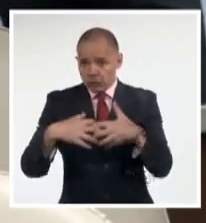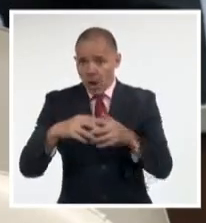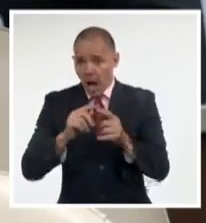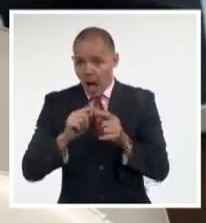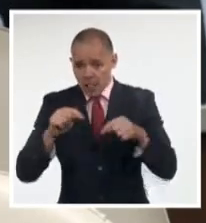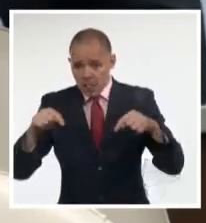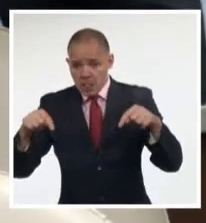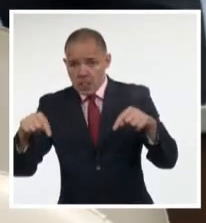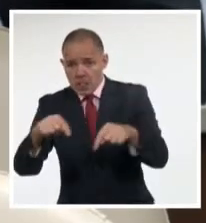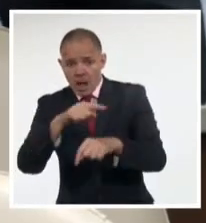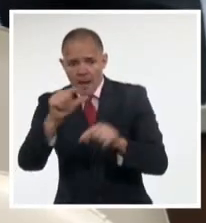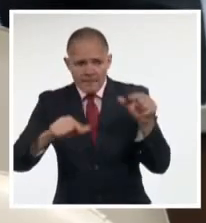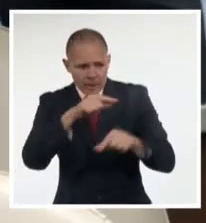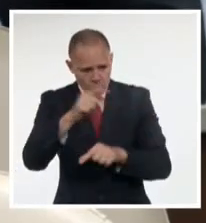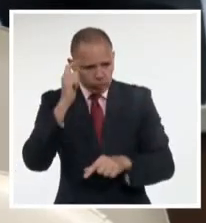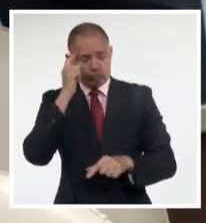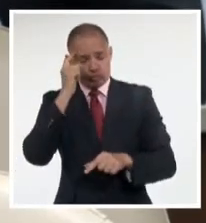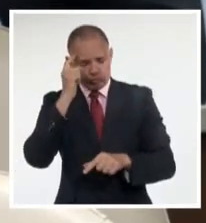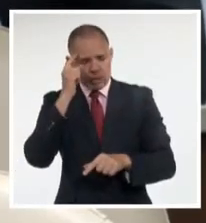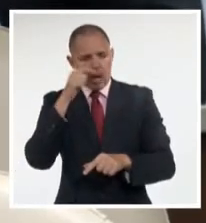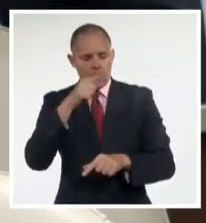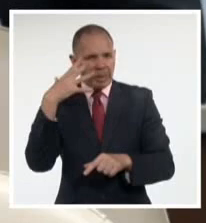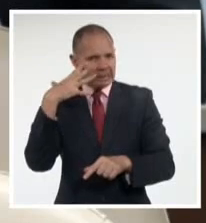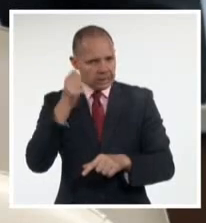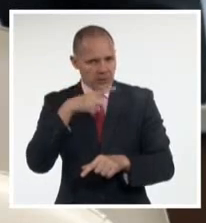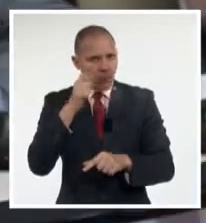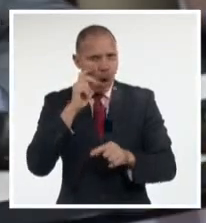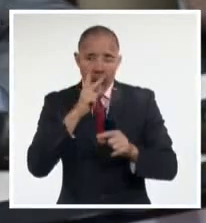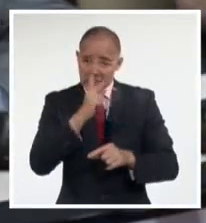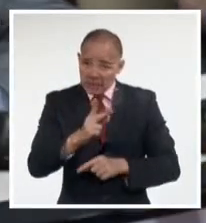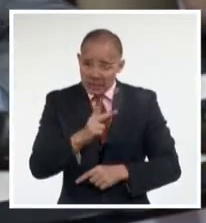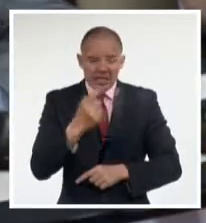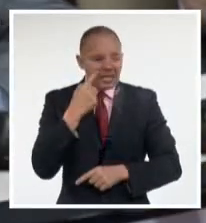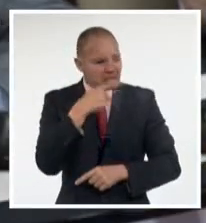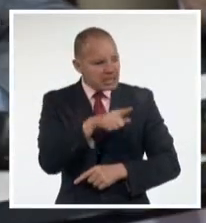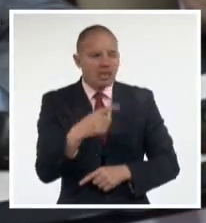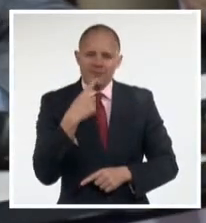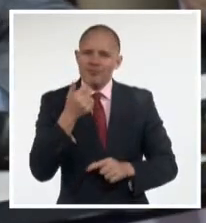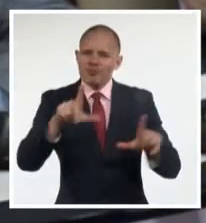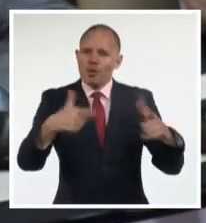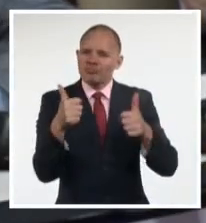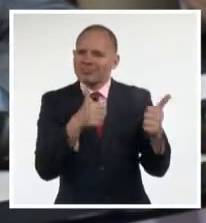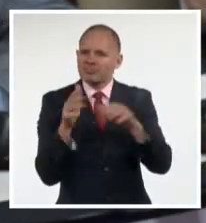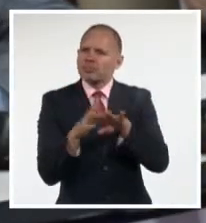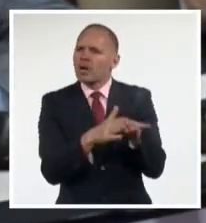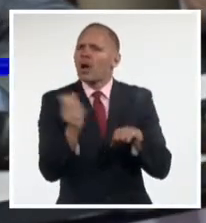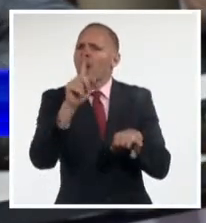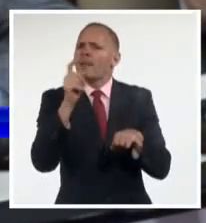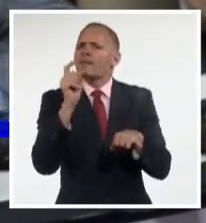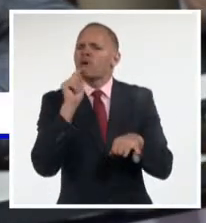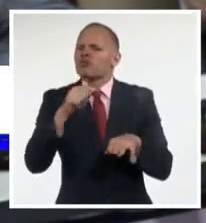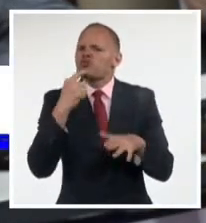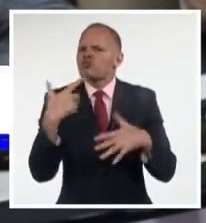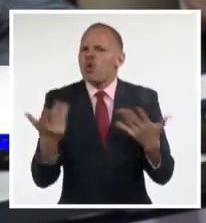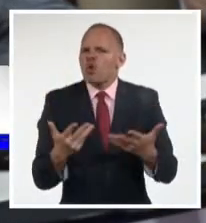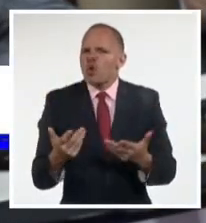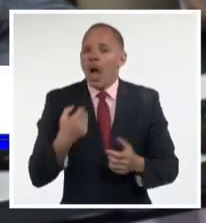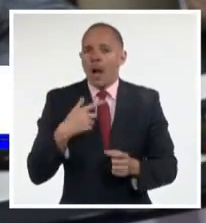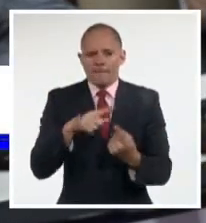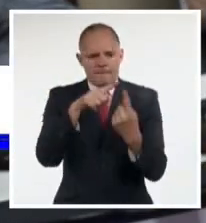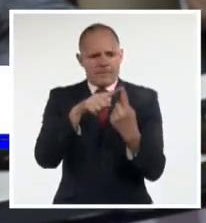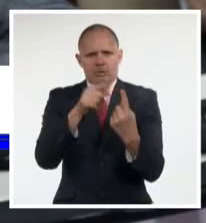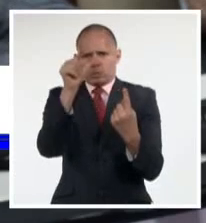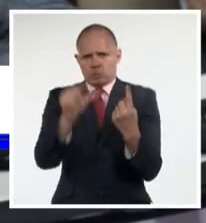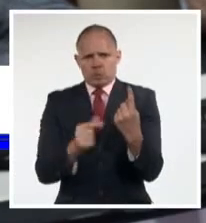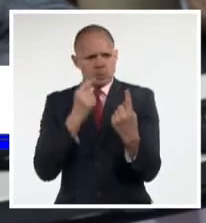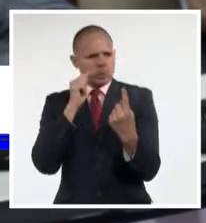se concientice realmente el presidente del gobierno municipal, las cosas funcionan. ¿Cómo se va a organizar eso a nivel municipal? Una sola persona representando